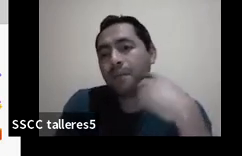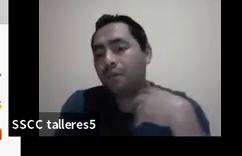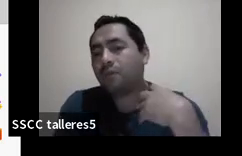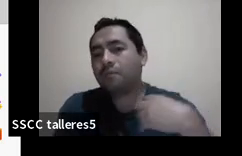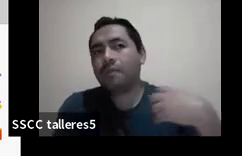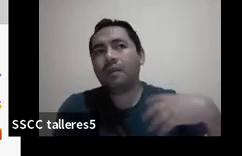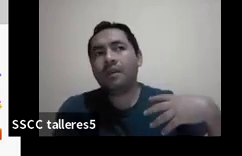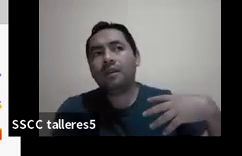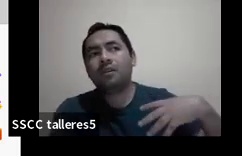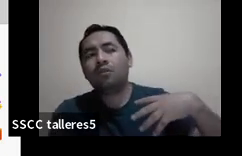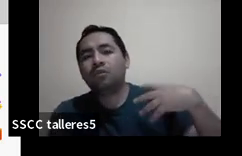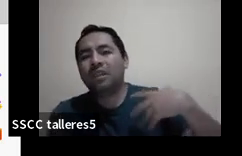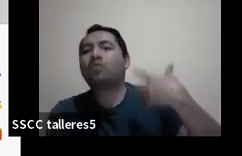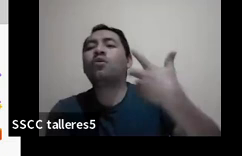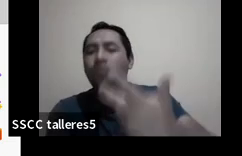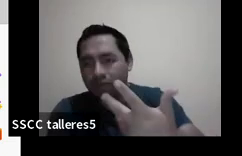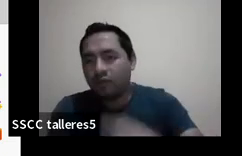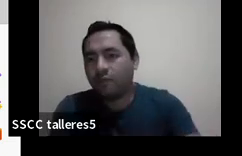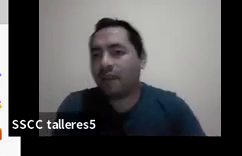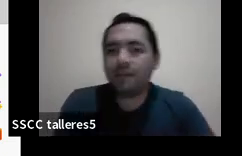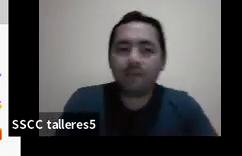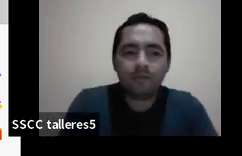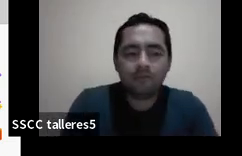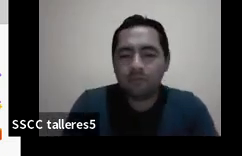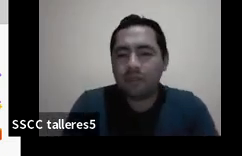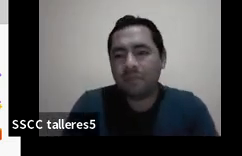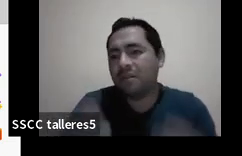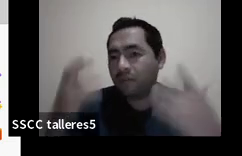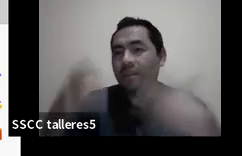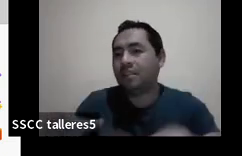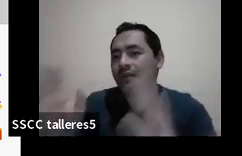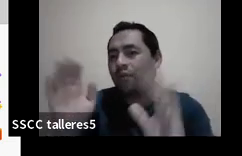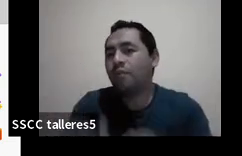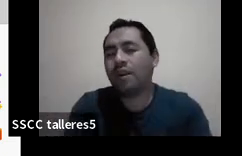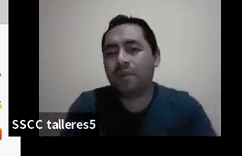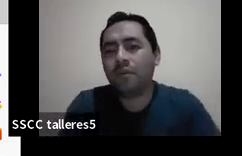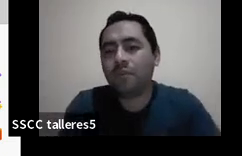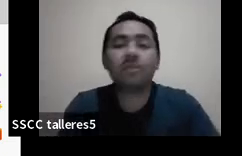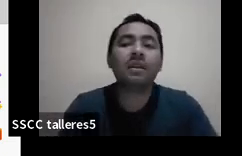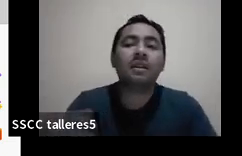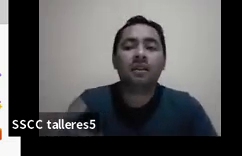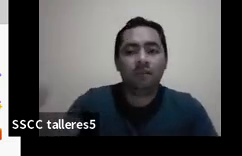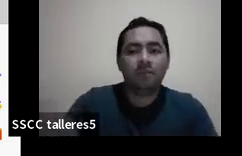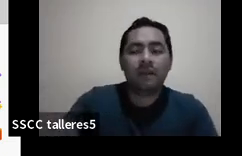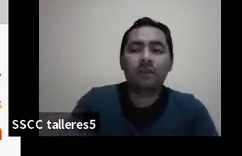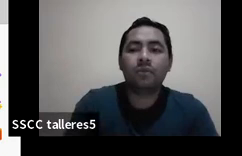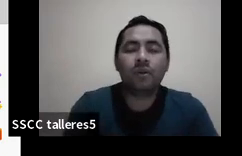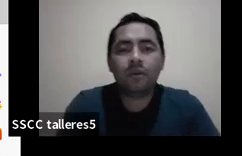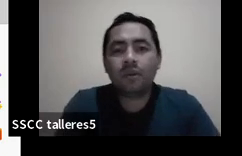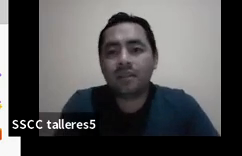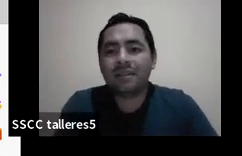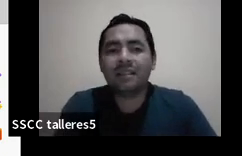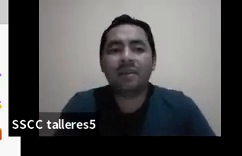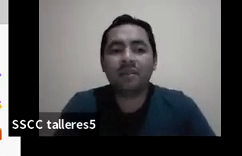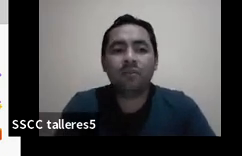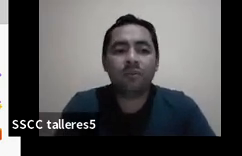urbana, pero con un descuido de los padres, ¿no? Pensando que ya se va a recuperar mi hijo, pues no saben que su